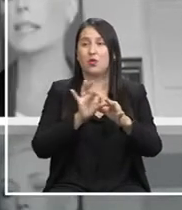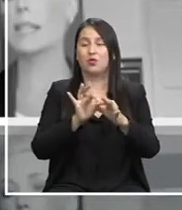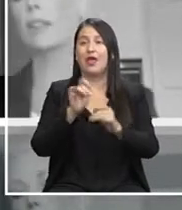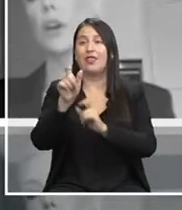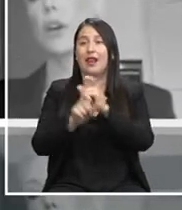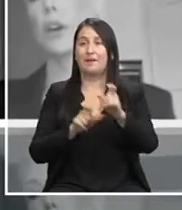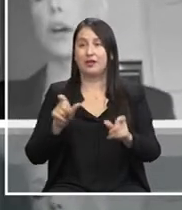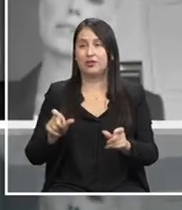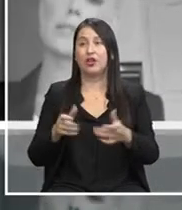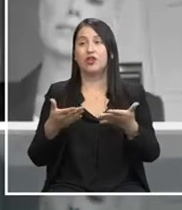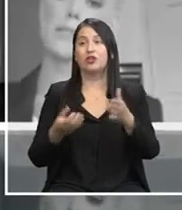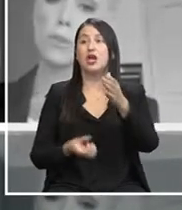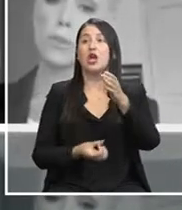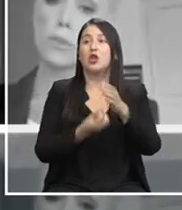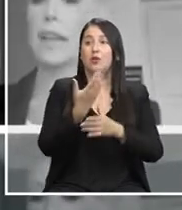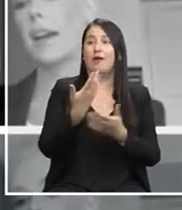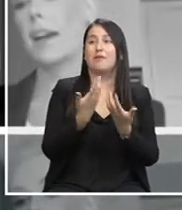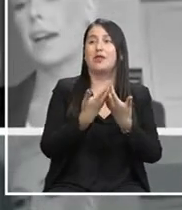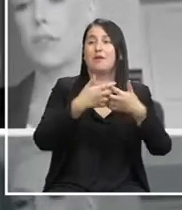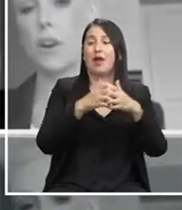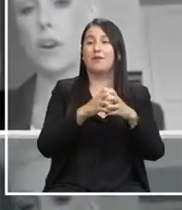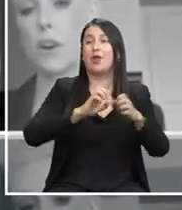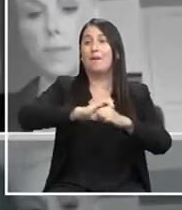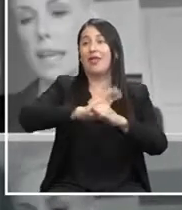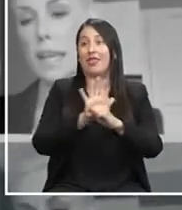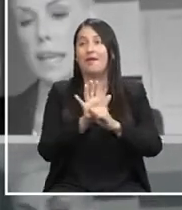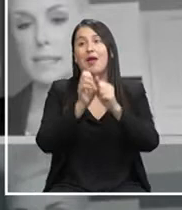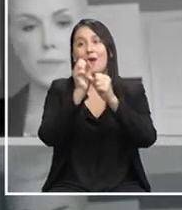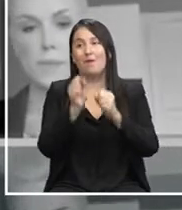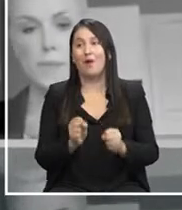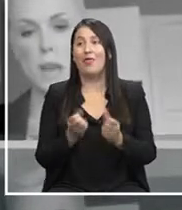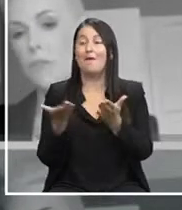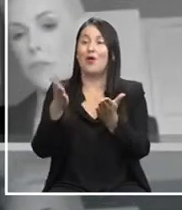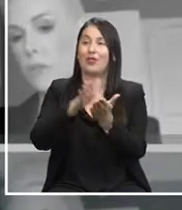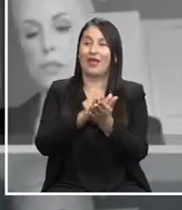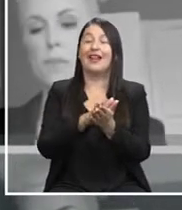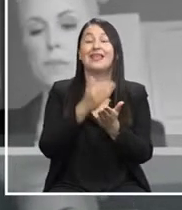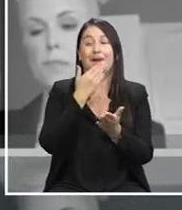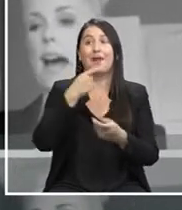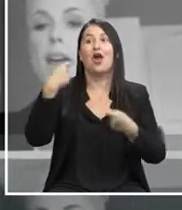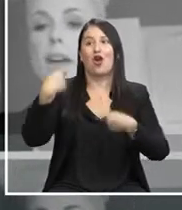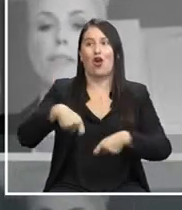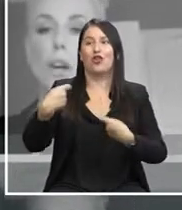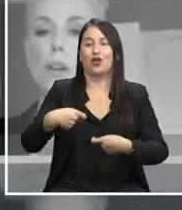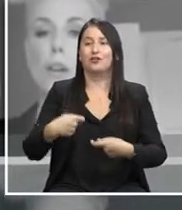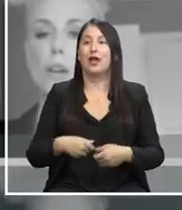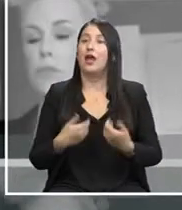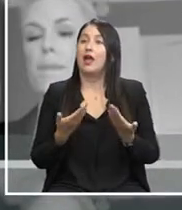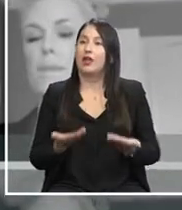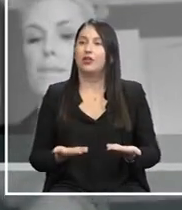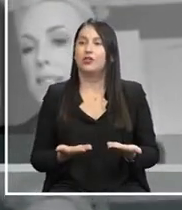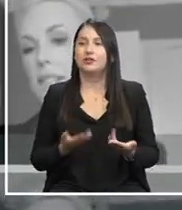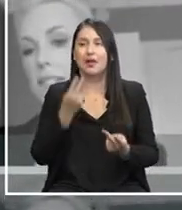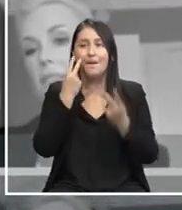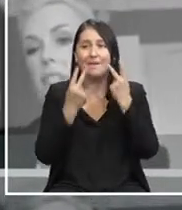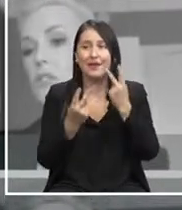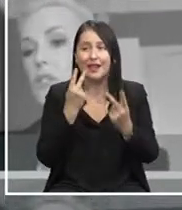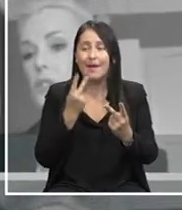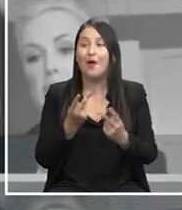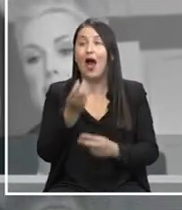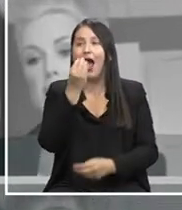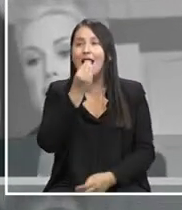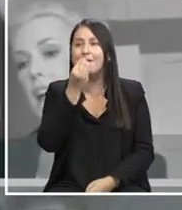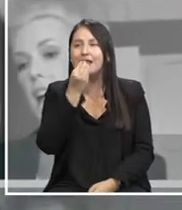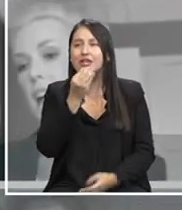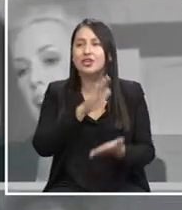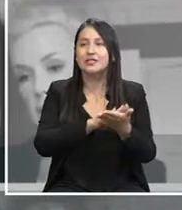y potencialmente pandemias mucho más mortales y costosas. Entonces, echemos un vistazo a la alimentación